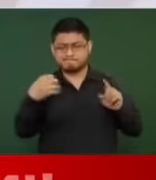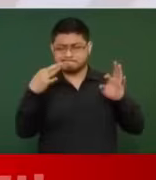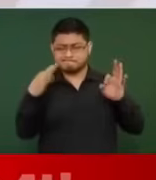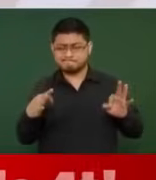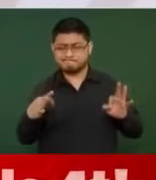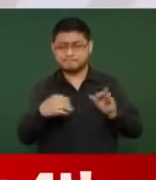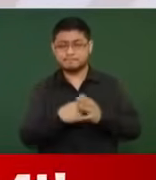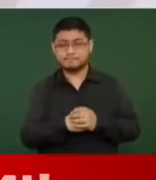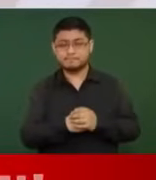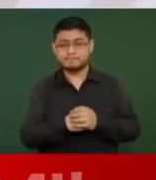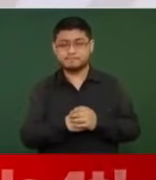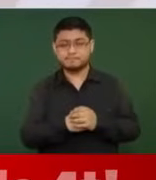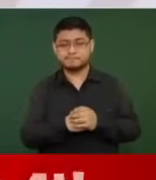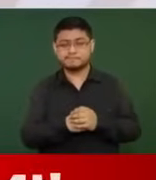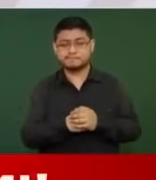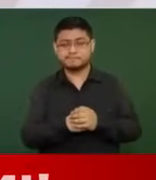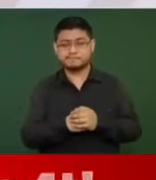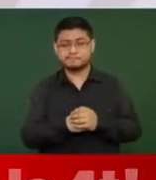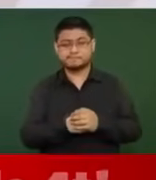arriba,